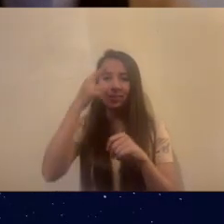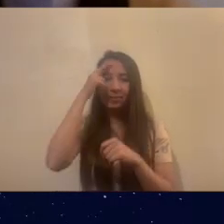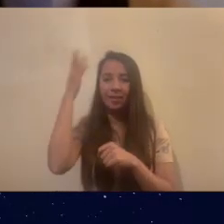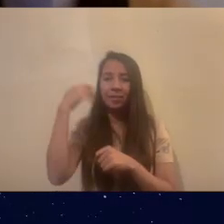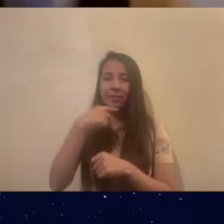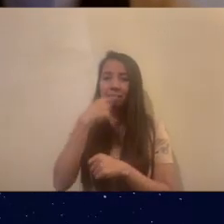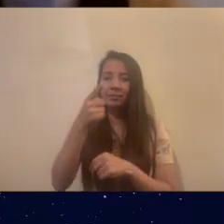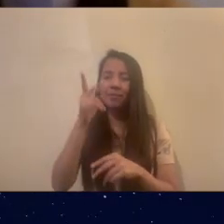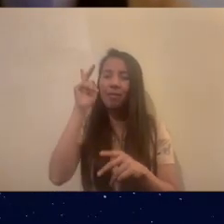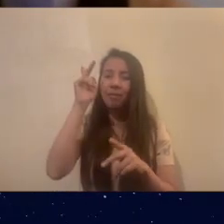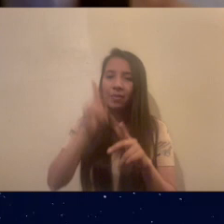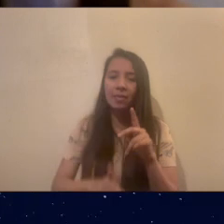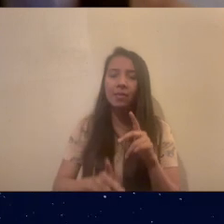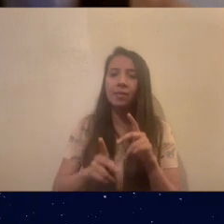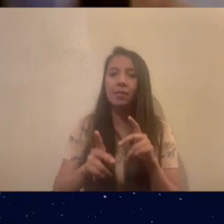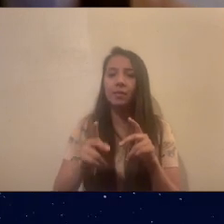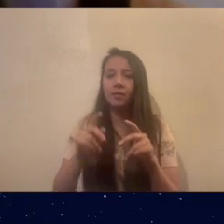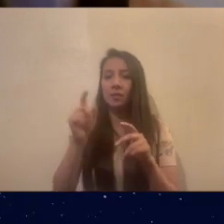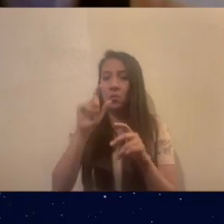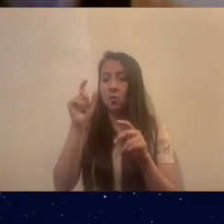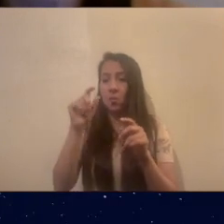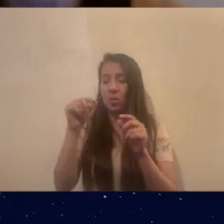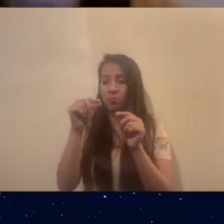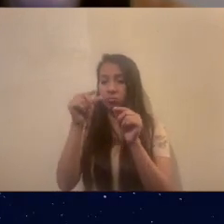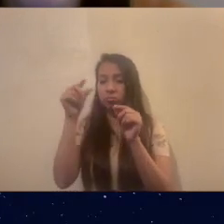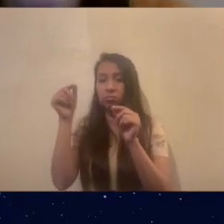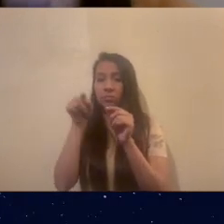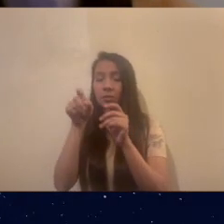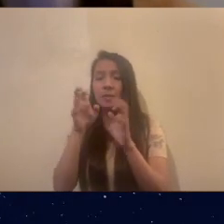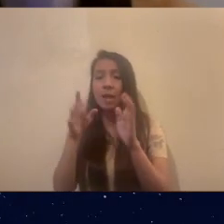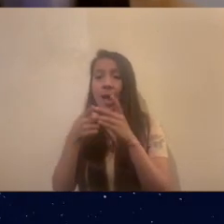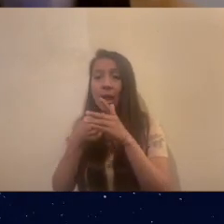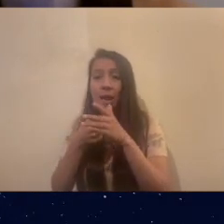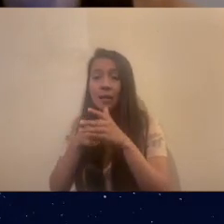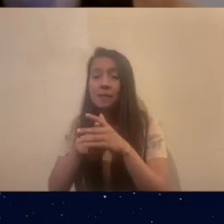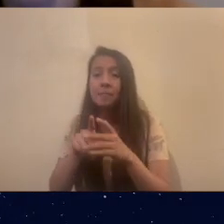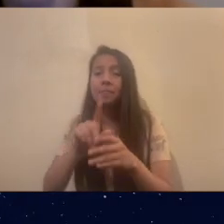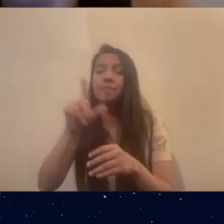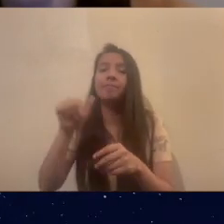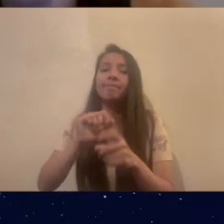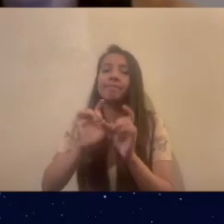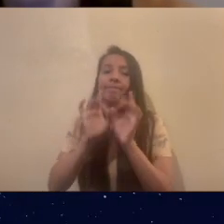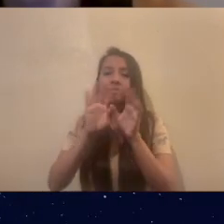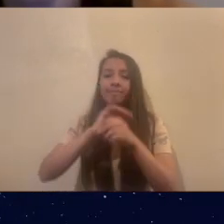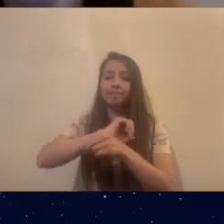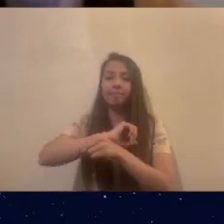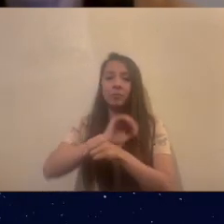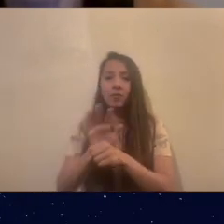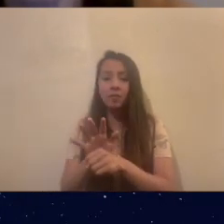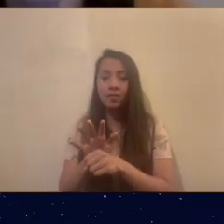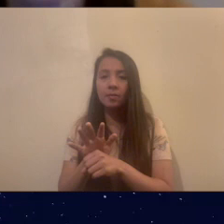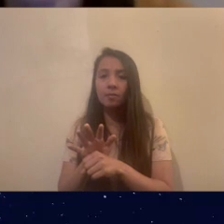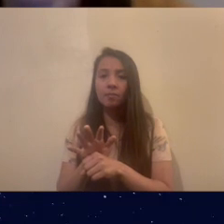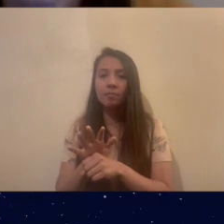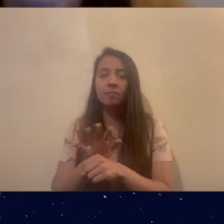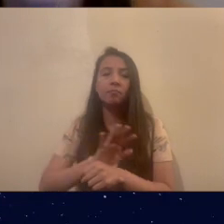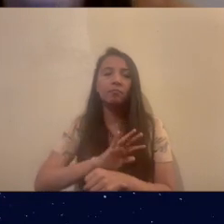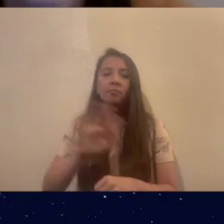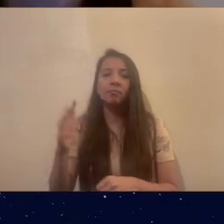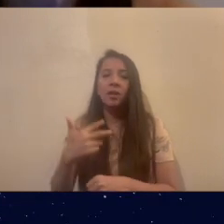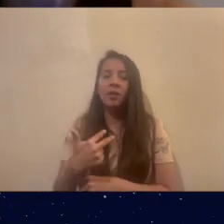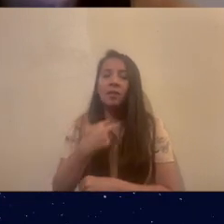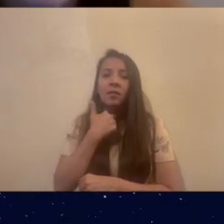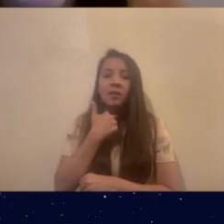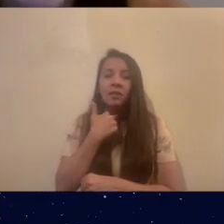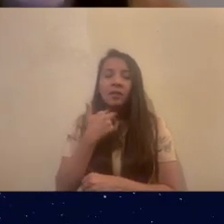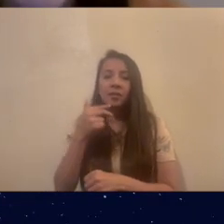el momento de la producción de las plantulitas, porque nos agarró la pandemia en el medio y lamentablemente